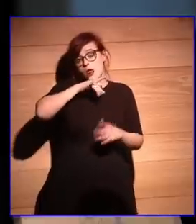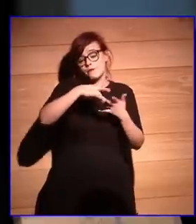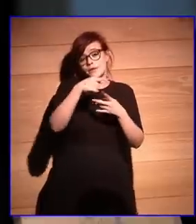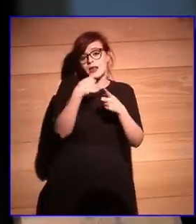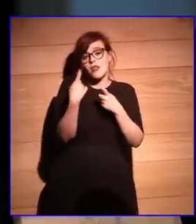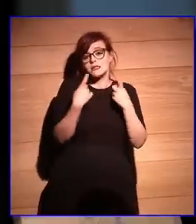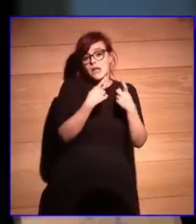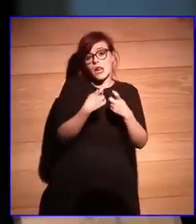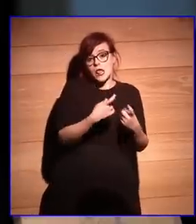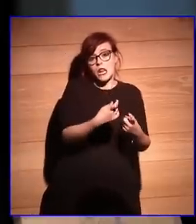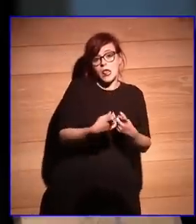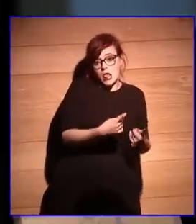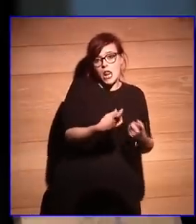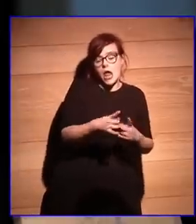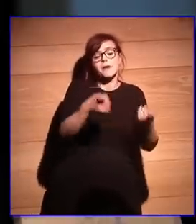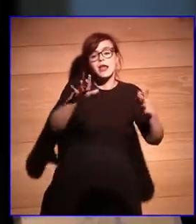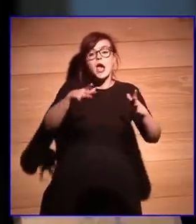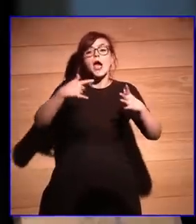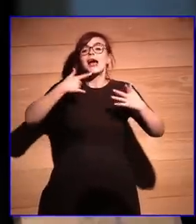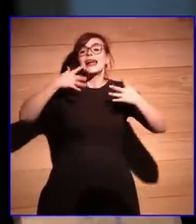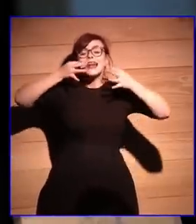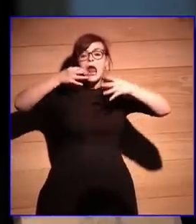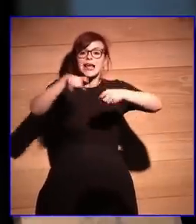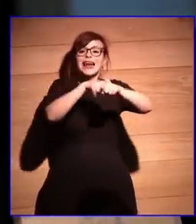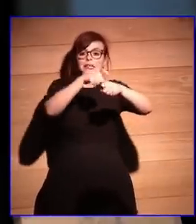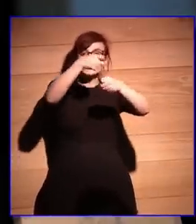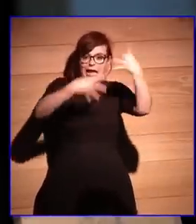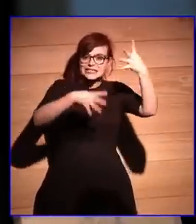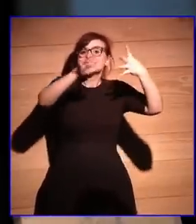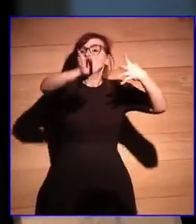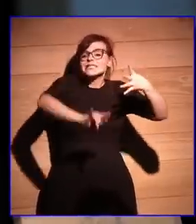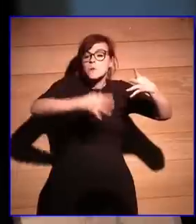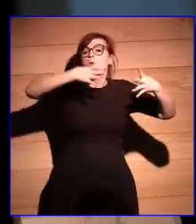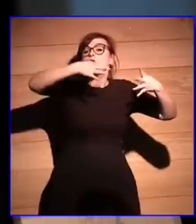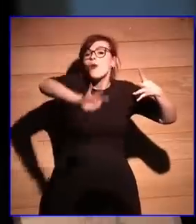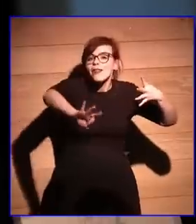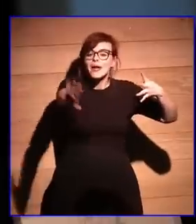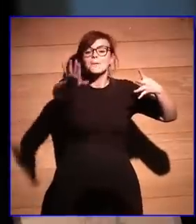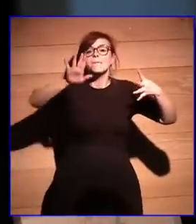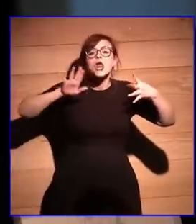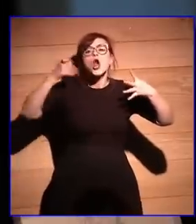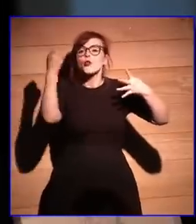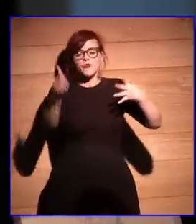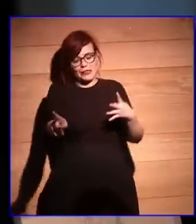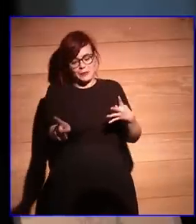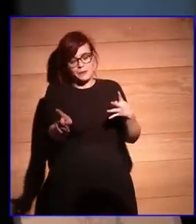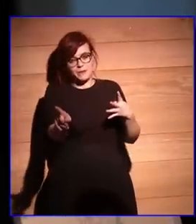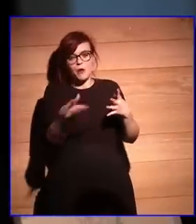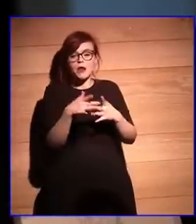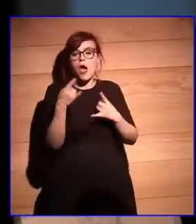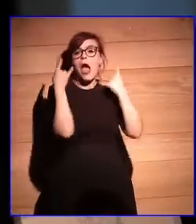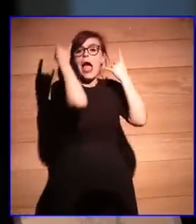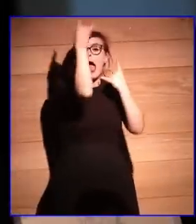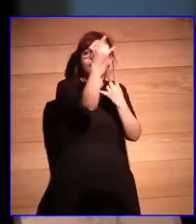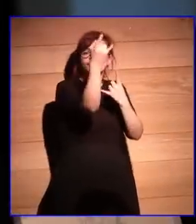no necesariamente. Partamos ya del no necesariamente. No necesariamente como principio. Es obvio. Y habrá villanos altos, guapos,